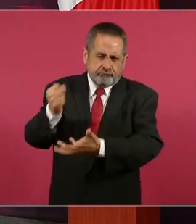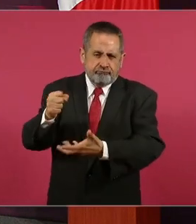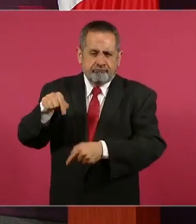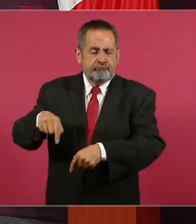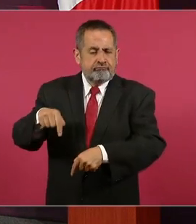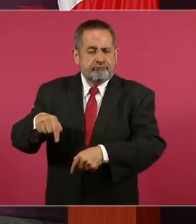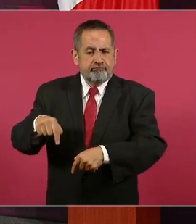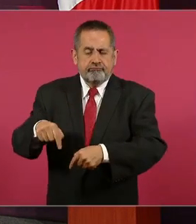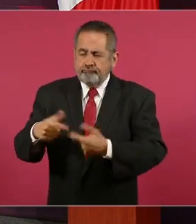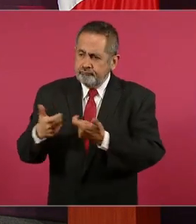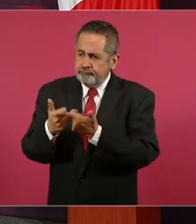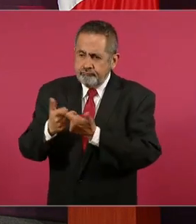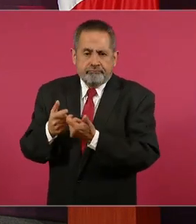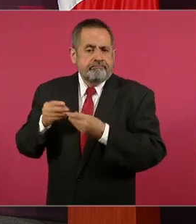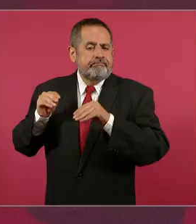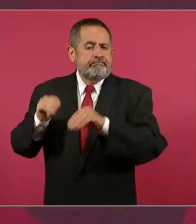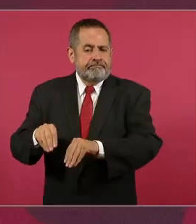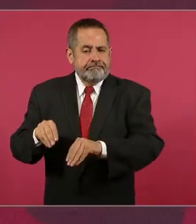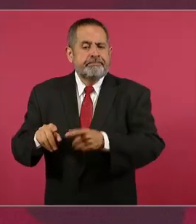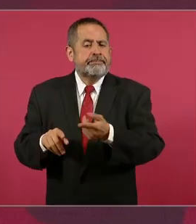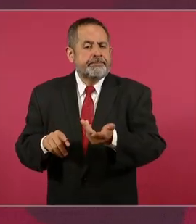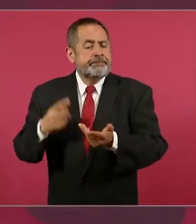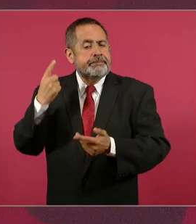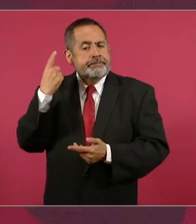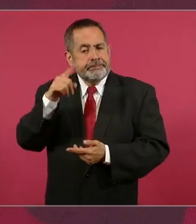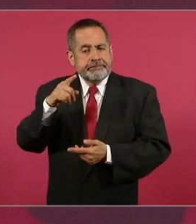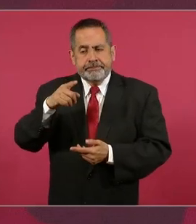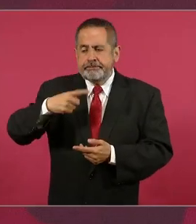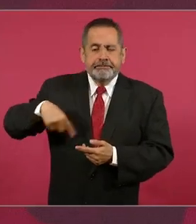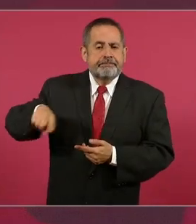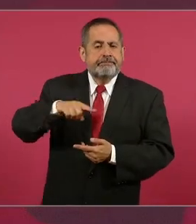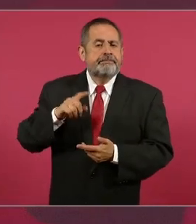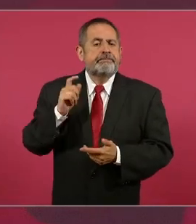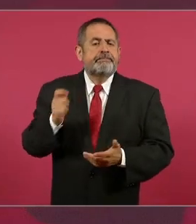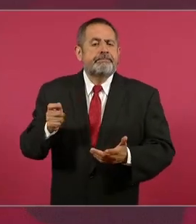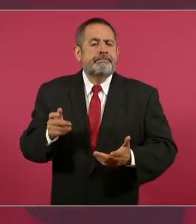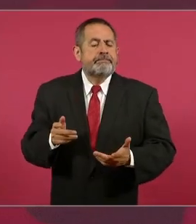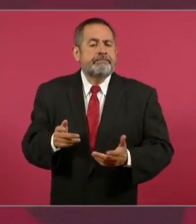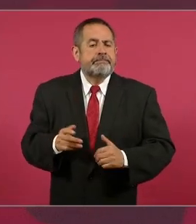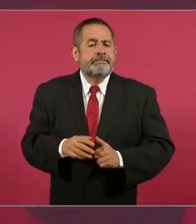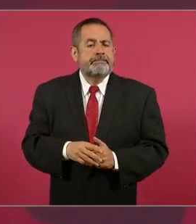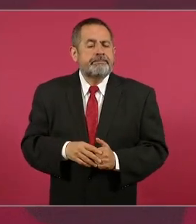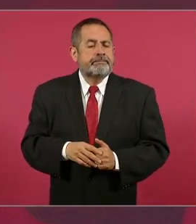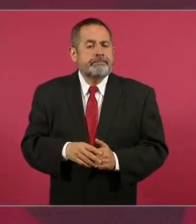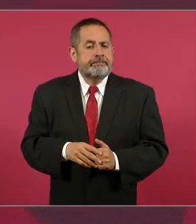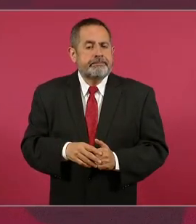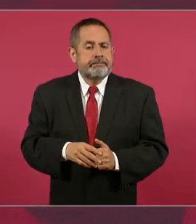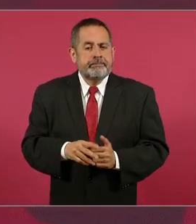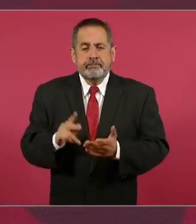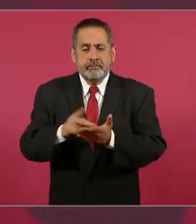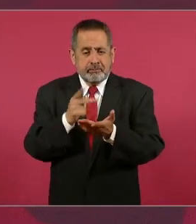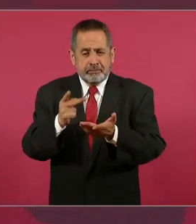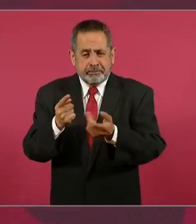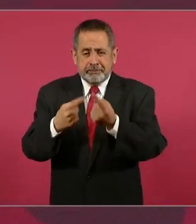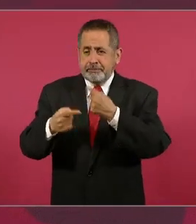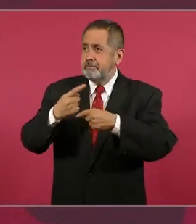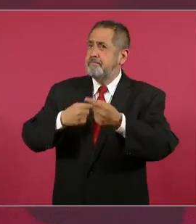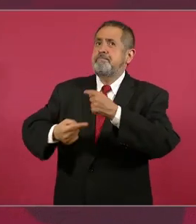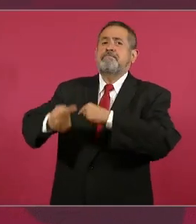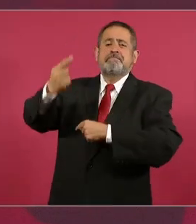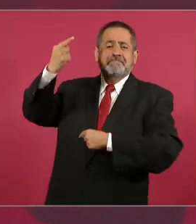también con el propósito de que ya no se regrese